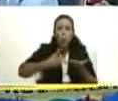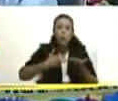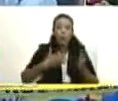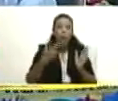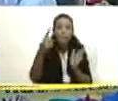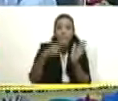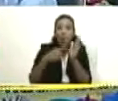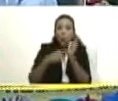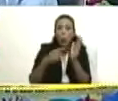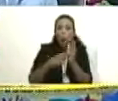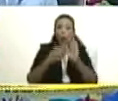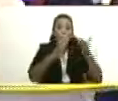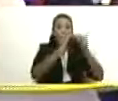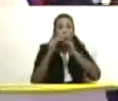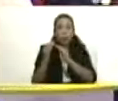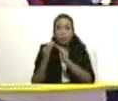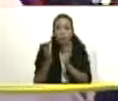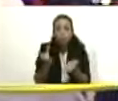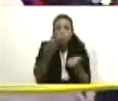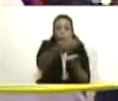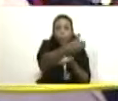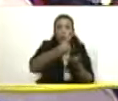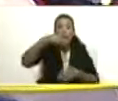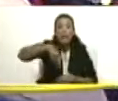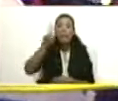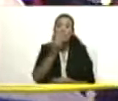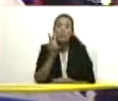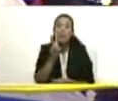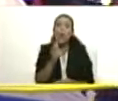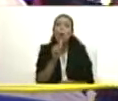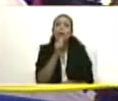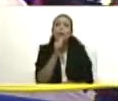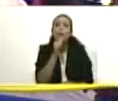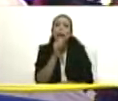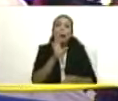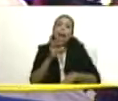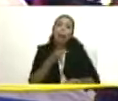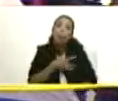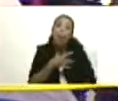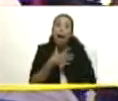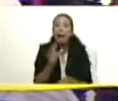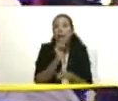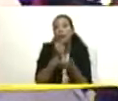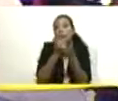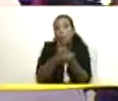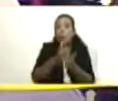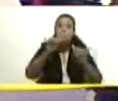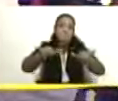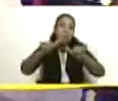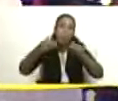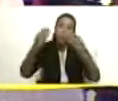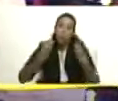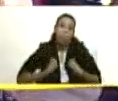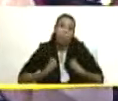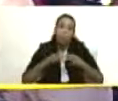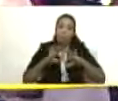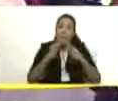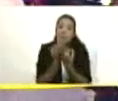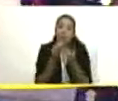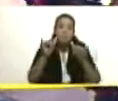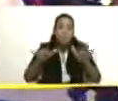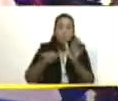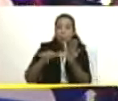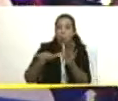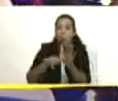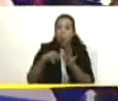condominio con la propia comunidad. Porque ¿a quién beneficia? ¿A quién le duele el urbanismo donde vive su familia, sus